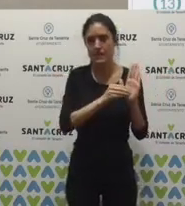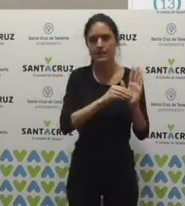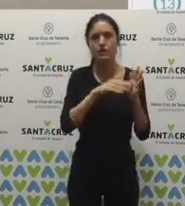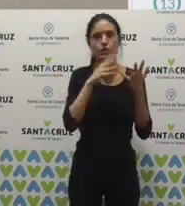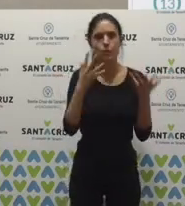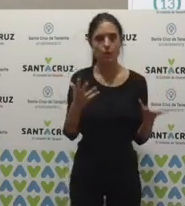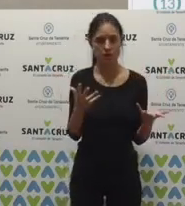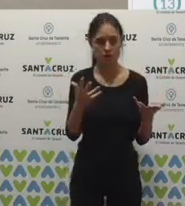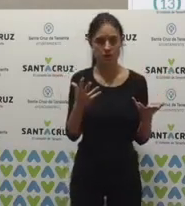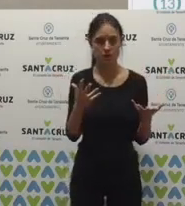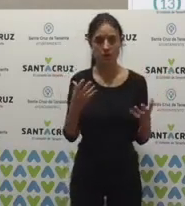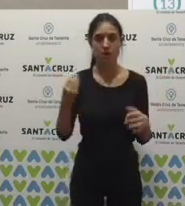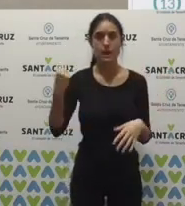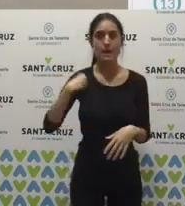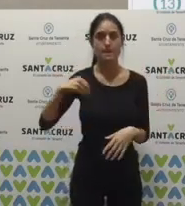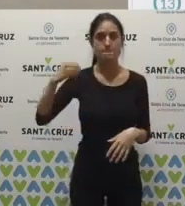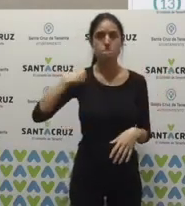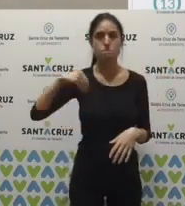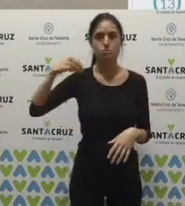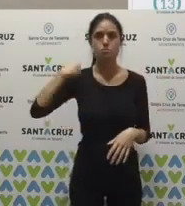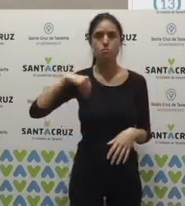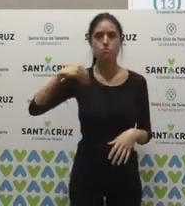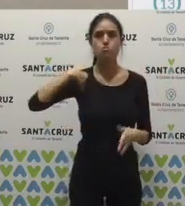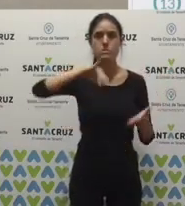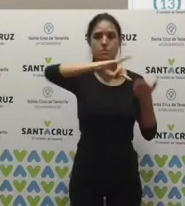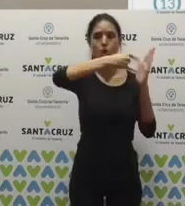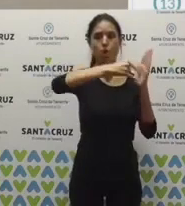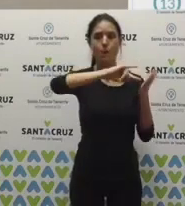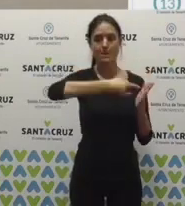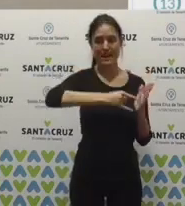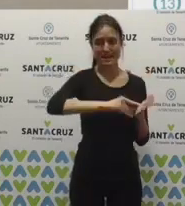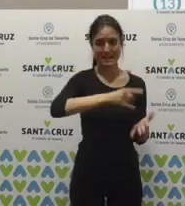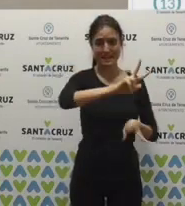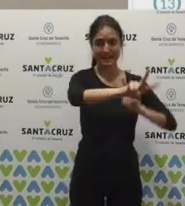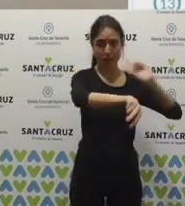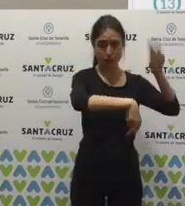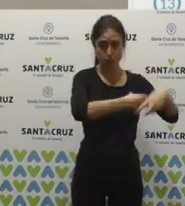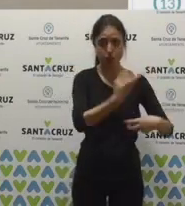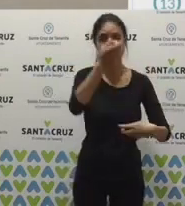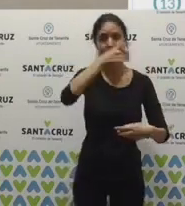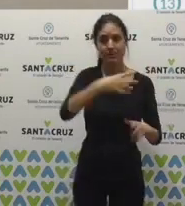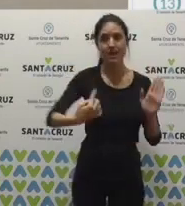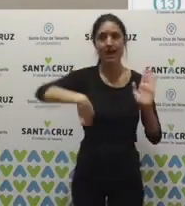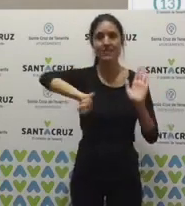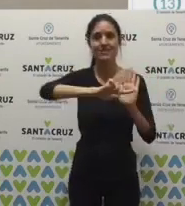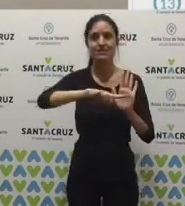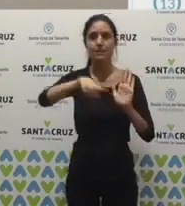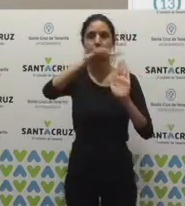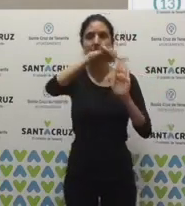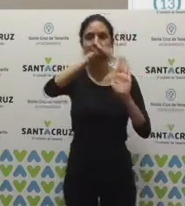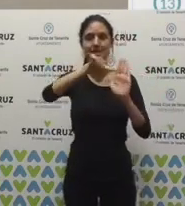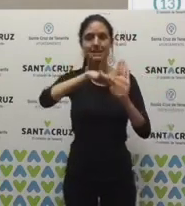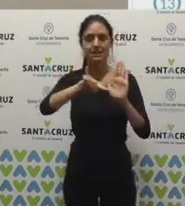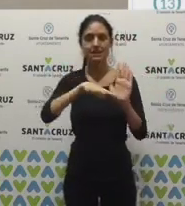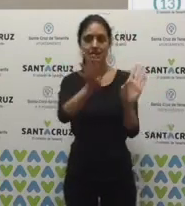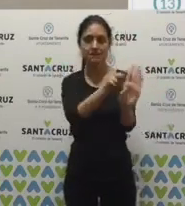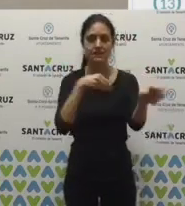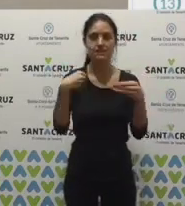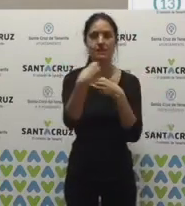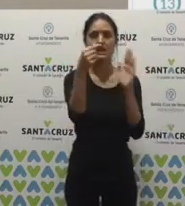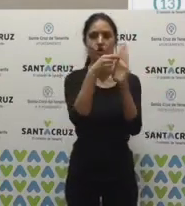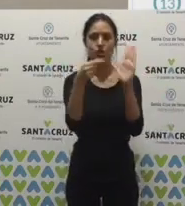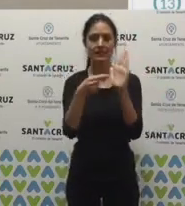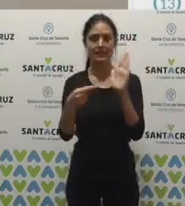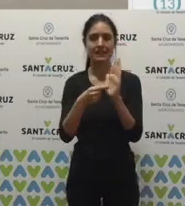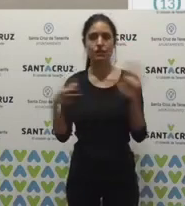siguiente a sí mismo y con relación a los referidos planes de reconstrucción implementar medidas de flexibilización de los criterios de endeudamiento